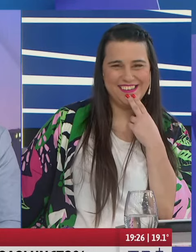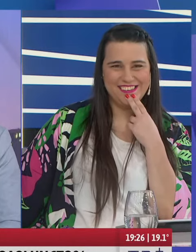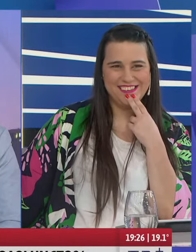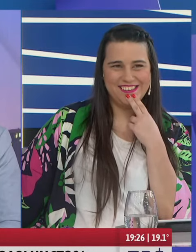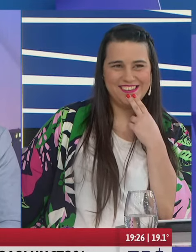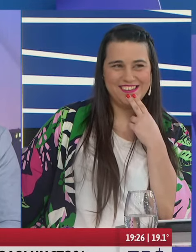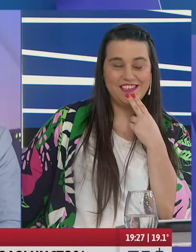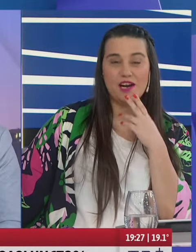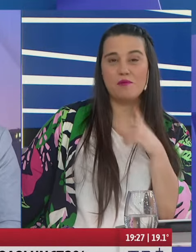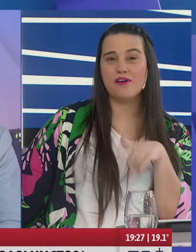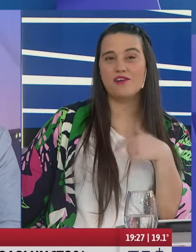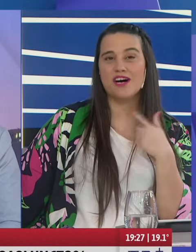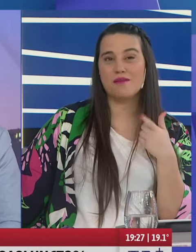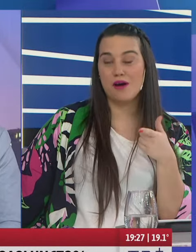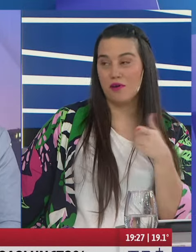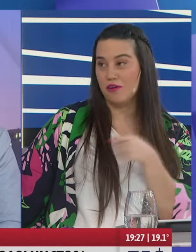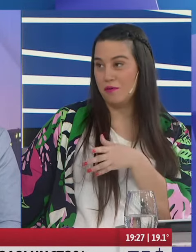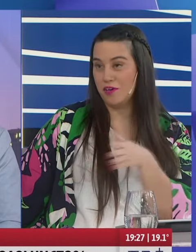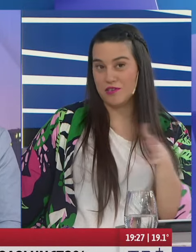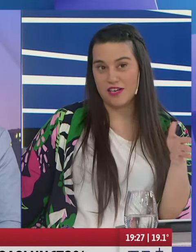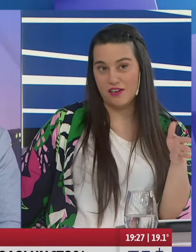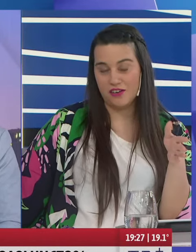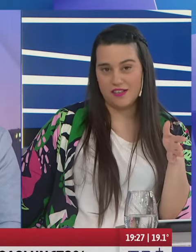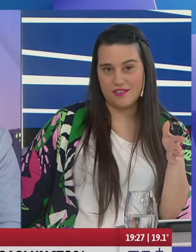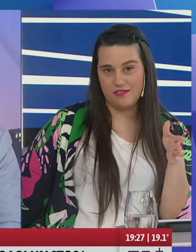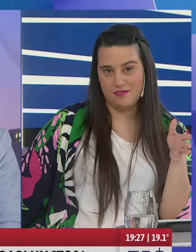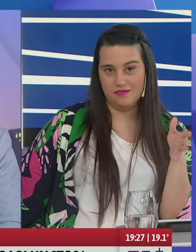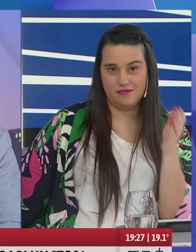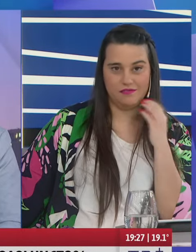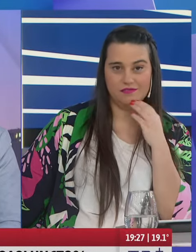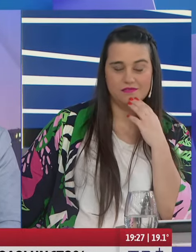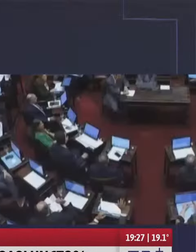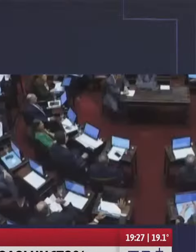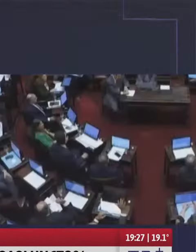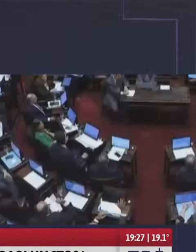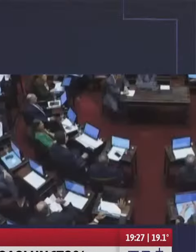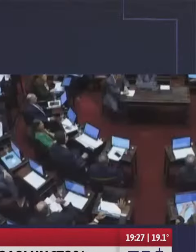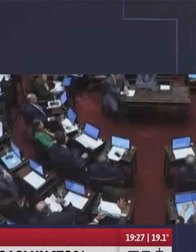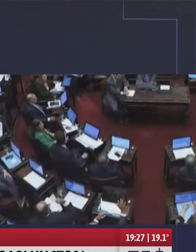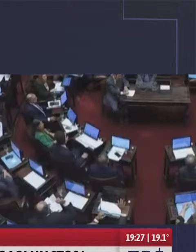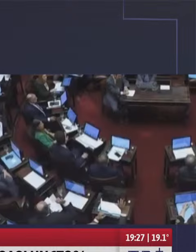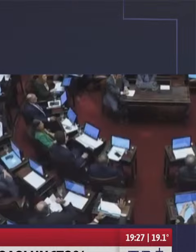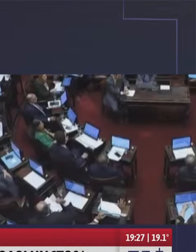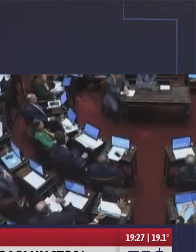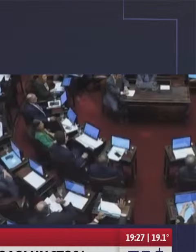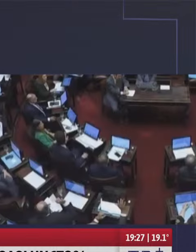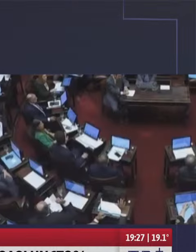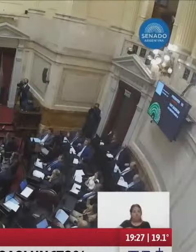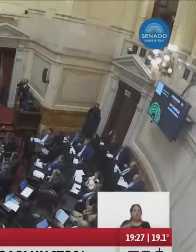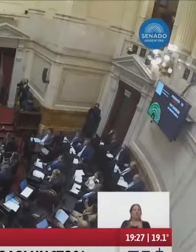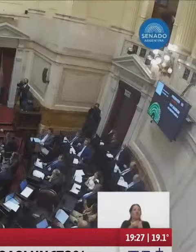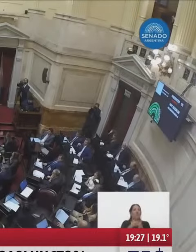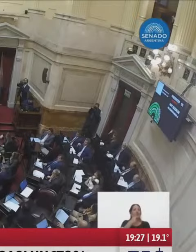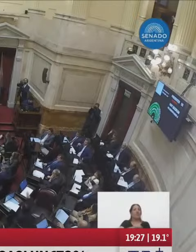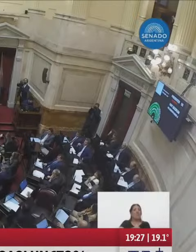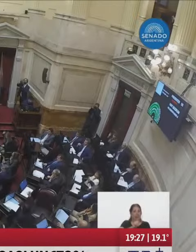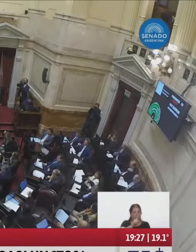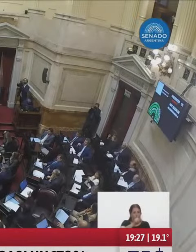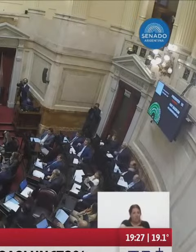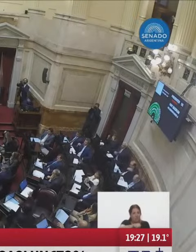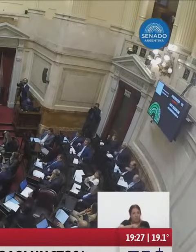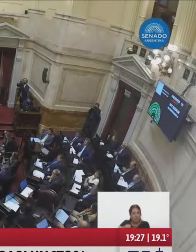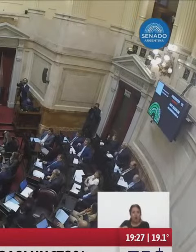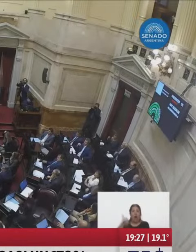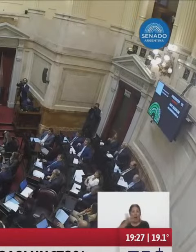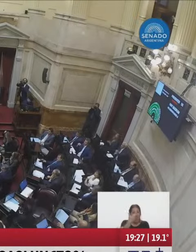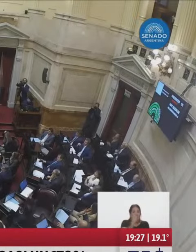Muy bien. Comencemos con el tema senadores. Y ahora me voy a enojar más cuando hablemos de los senadores. Eso. Sí. ¿Qué significa el aumento de sus dietas y